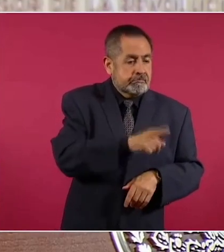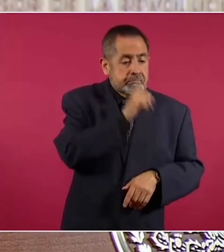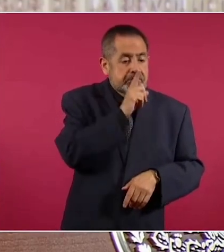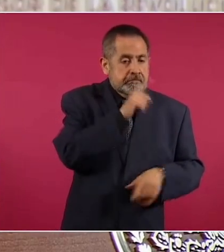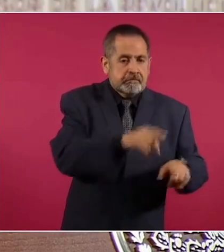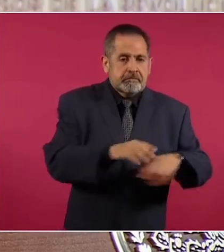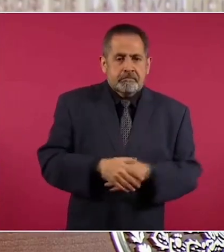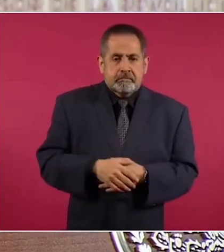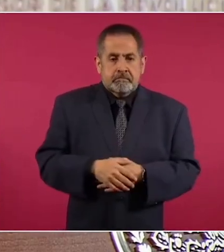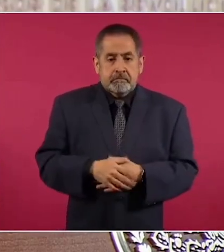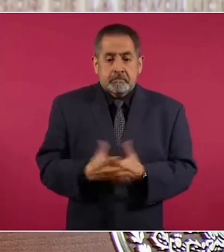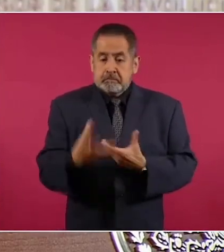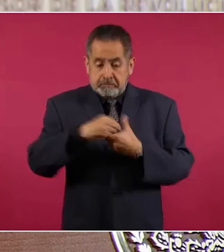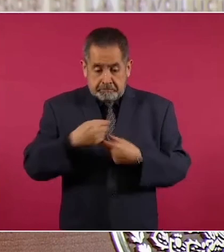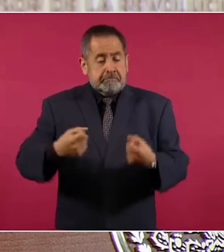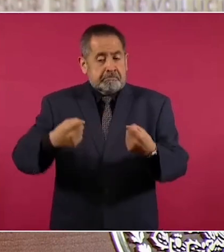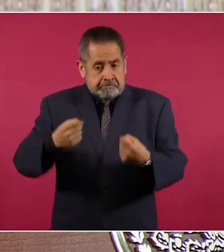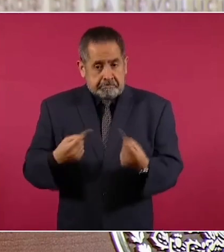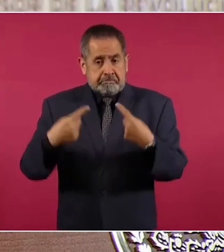me incluía,